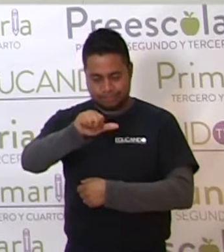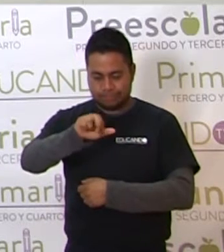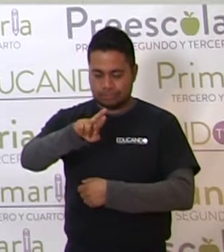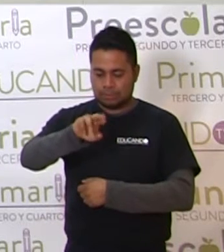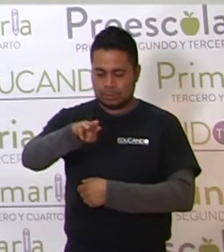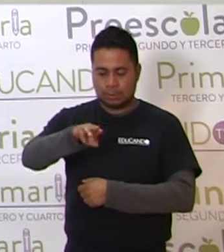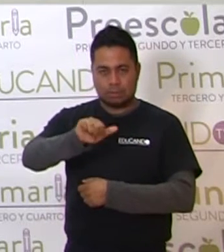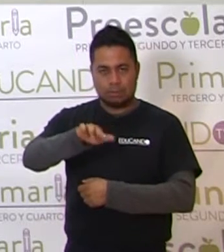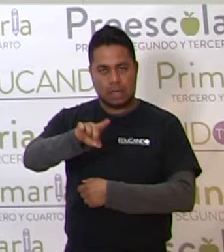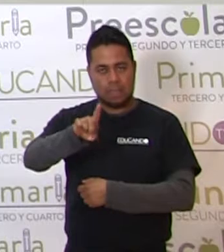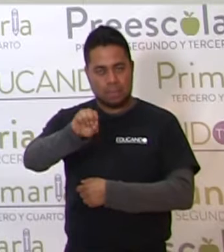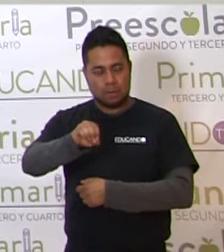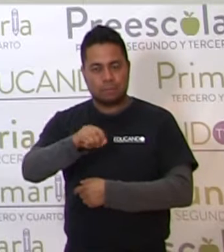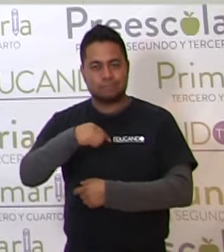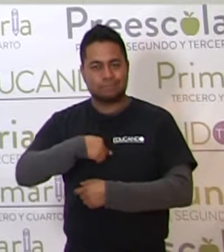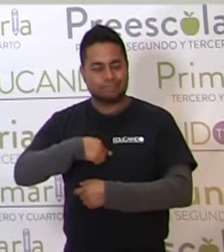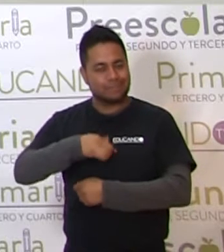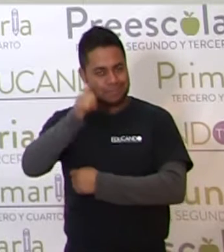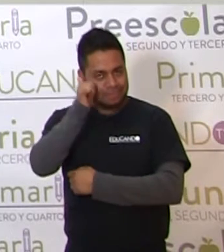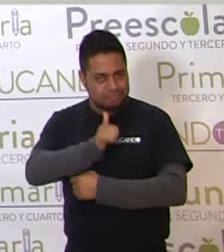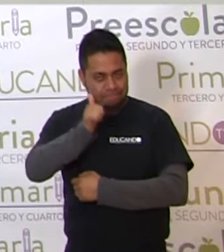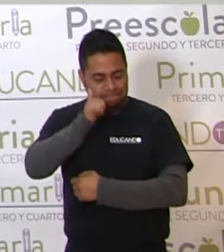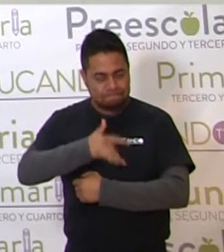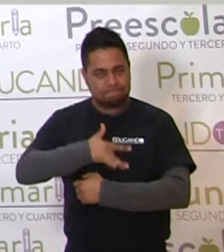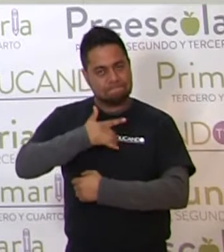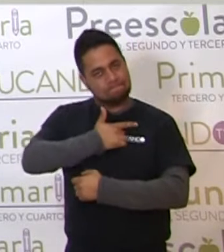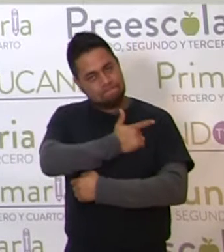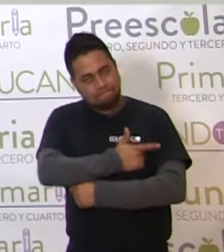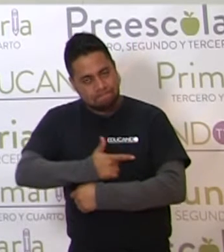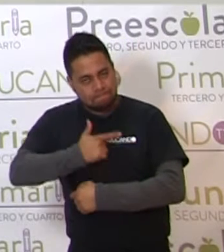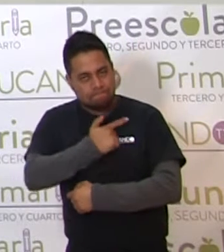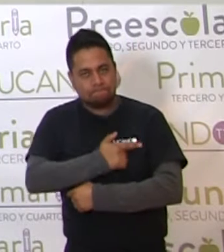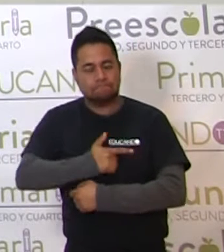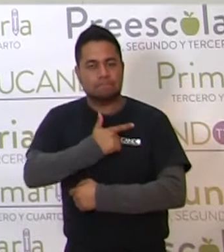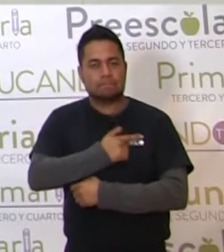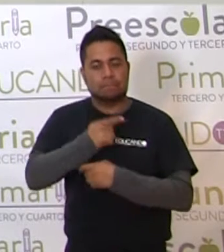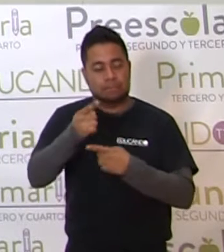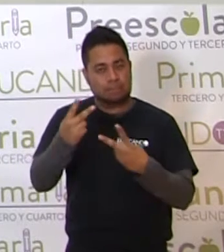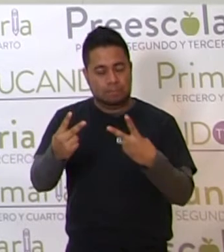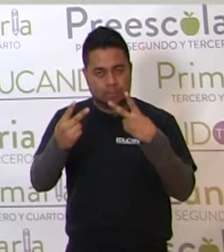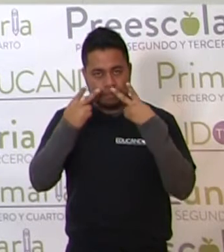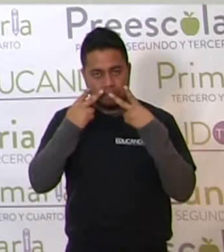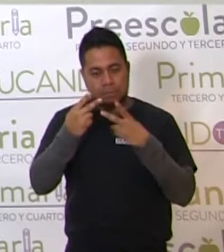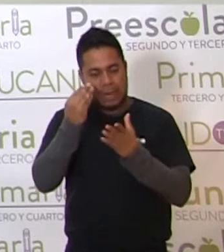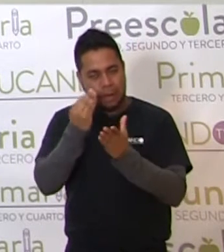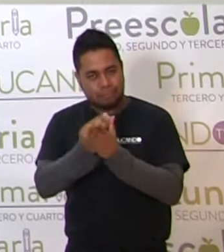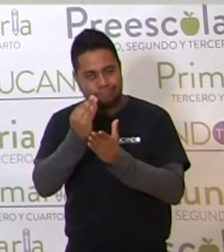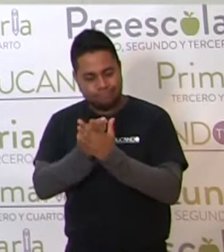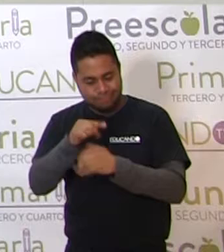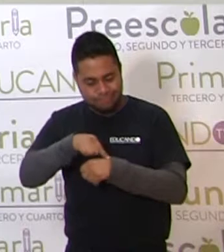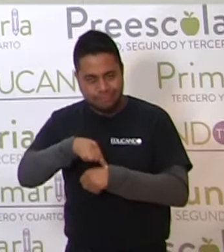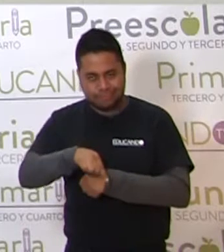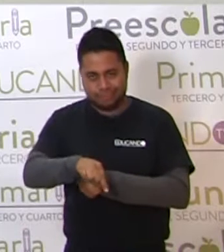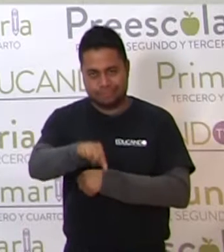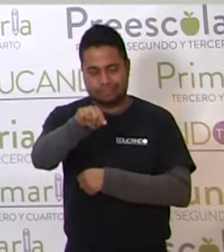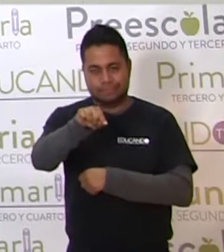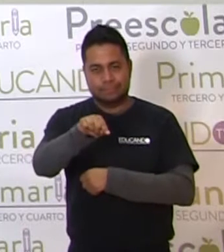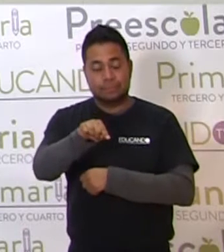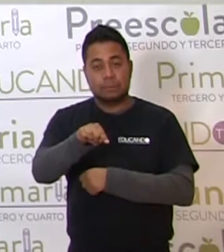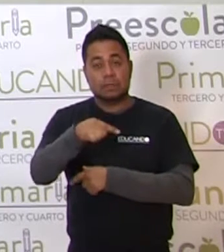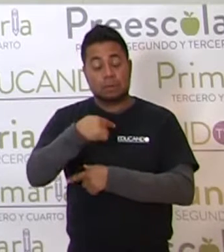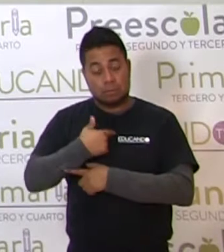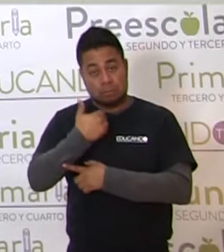Armando Mendoza Y como siempre es un gusto enorme el que nos sigas acompañando a lo largo de todos estos minutos te